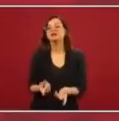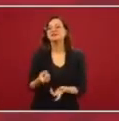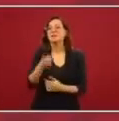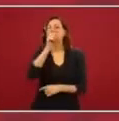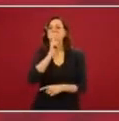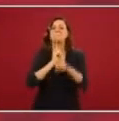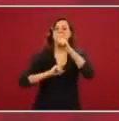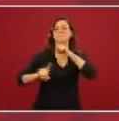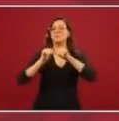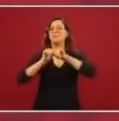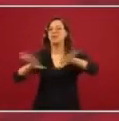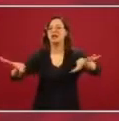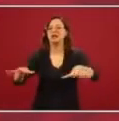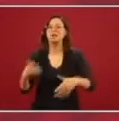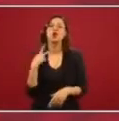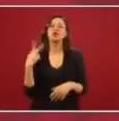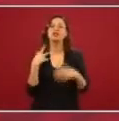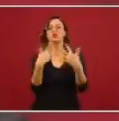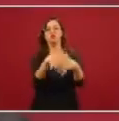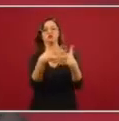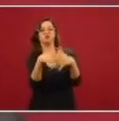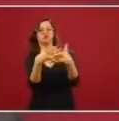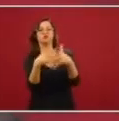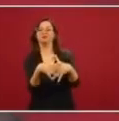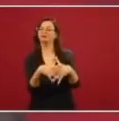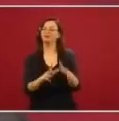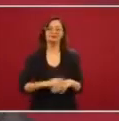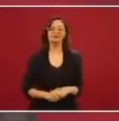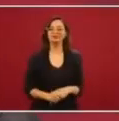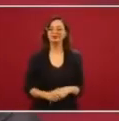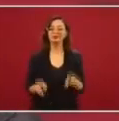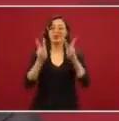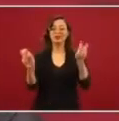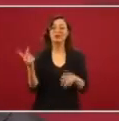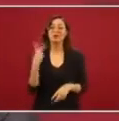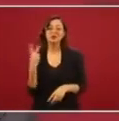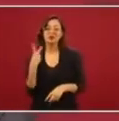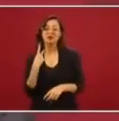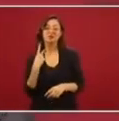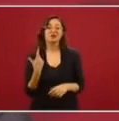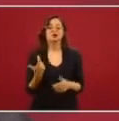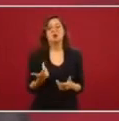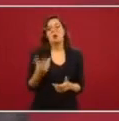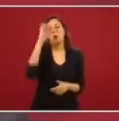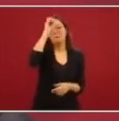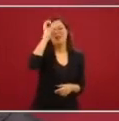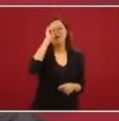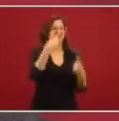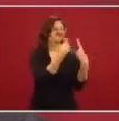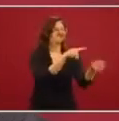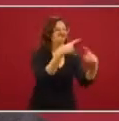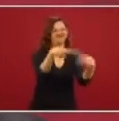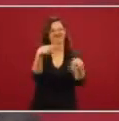por ejemplo con la agenda política puede haber temas políticos en donde haya multiplicidad de visiones controversias